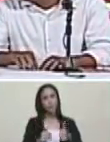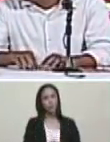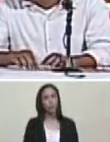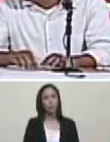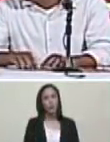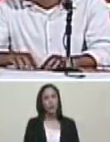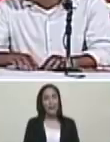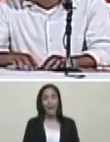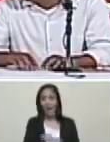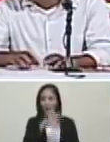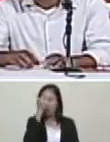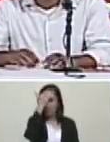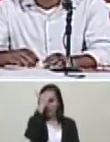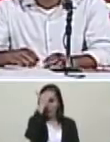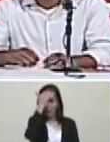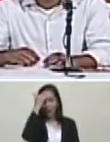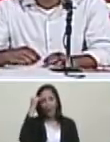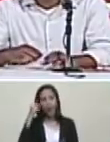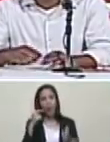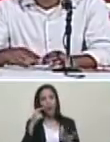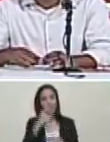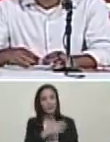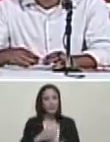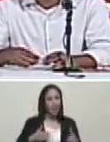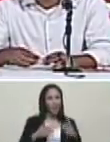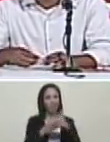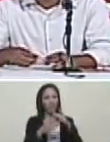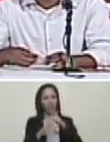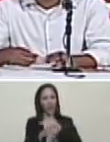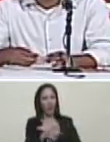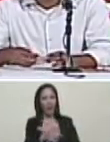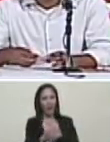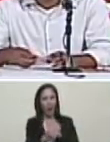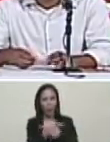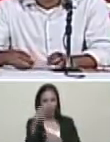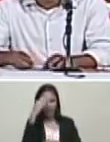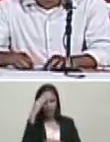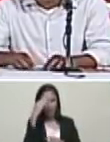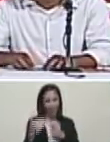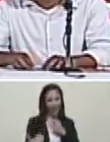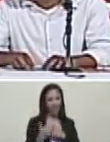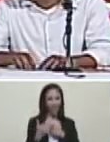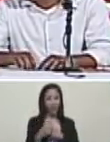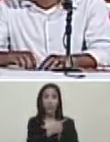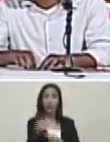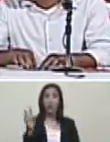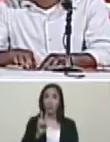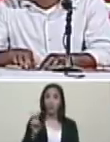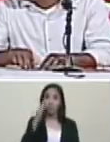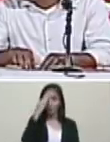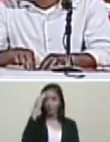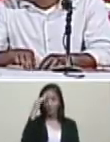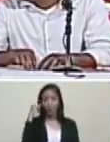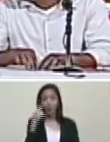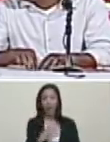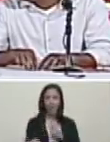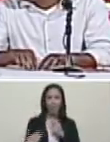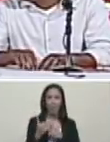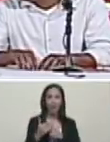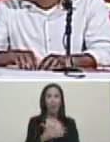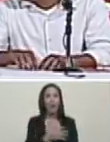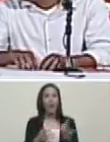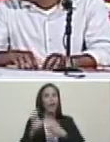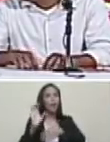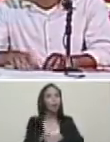los diablos de Ayare sufrieron un ataque. Ustedes lo saben, ¿verdad? Venezuela tiene que saberlo. Los diablos de